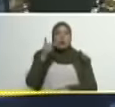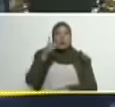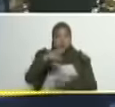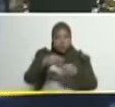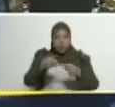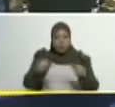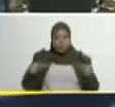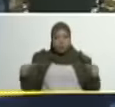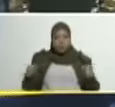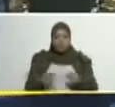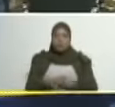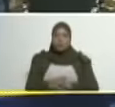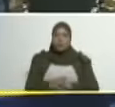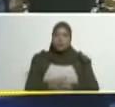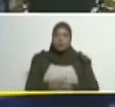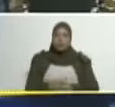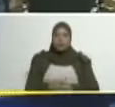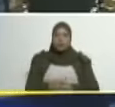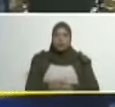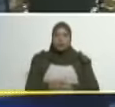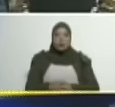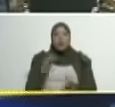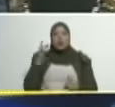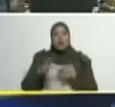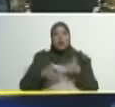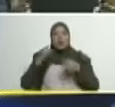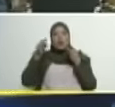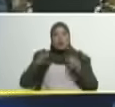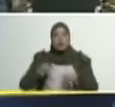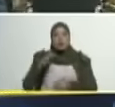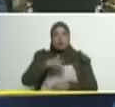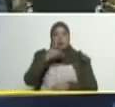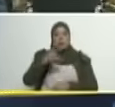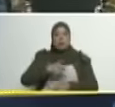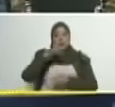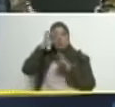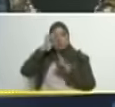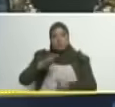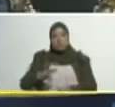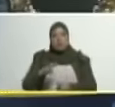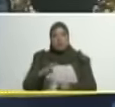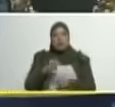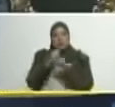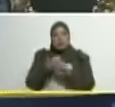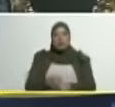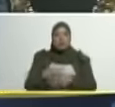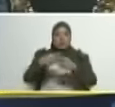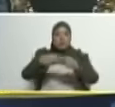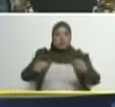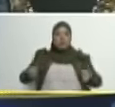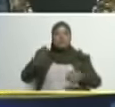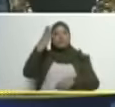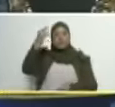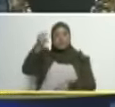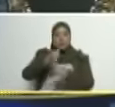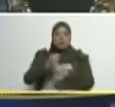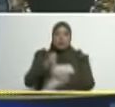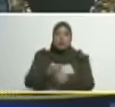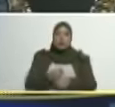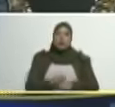tierra. Y eso hay que hacerlo sentir y respetar, que esta es la tierra que vio nacer al